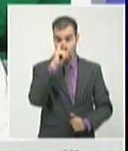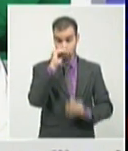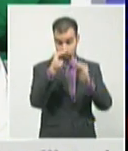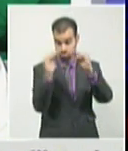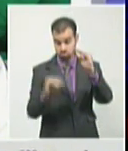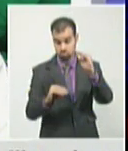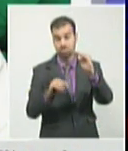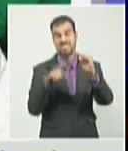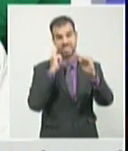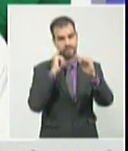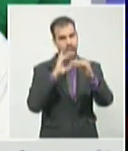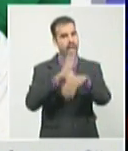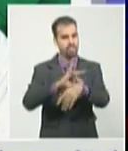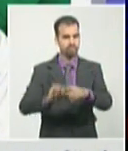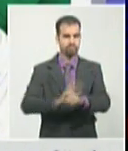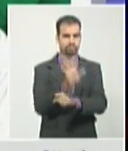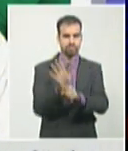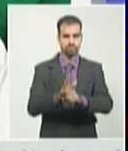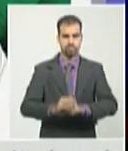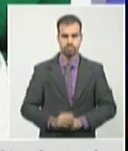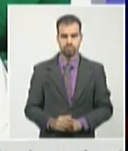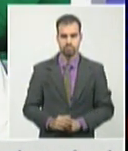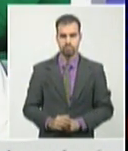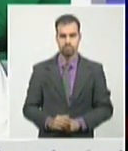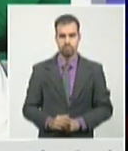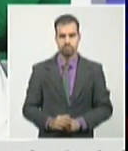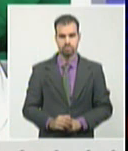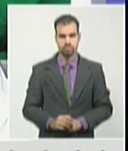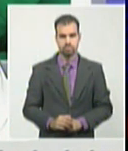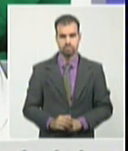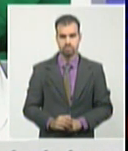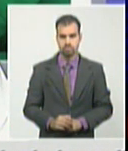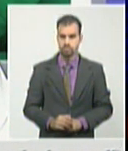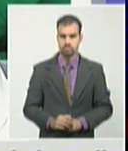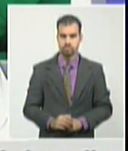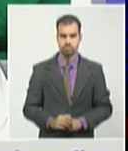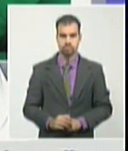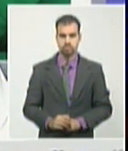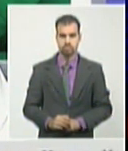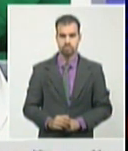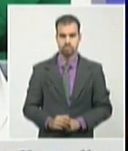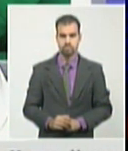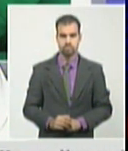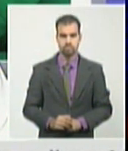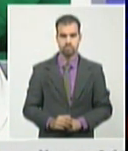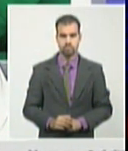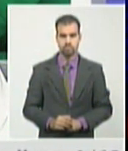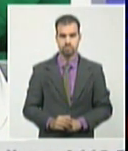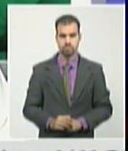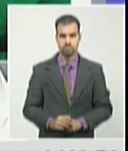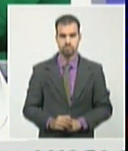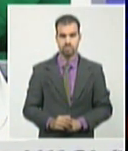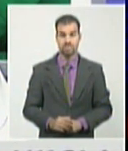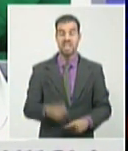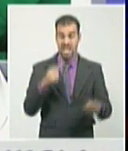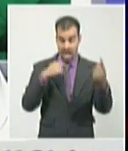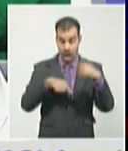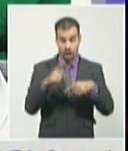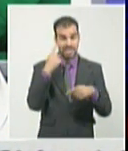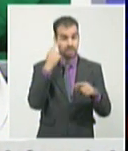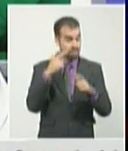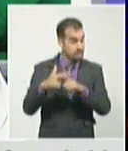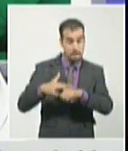enfermedad en este grupo de edad pues también la cifra de activo no me agrada que hemos tenido